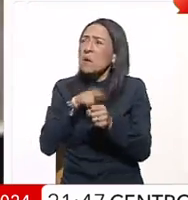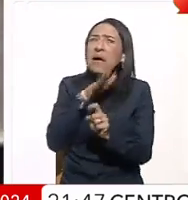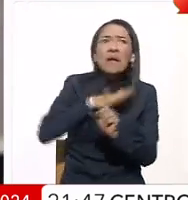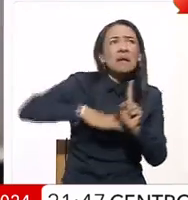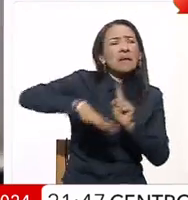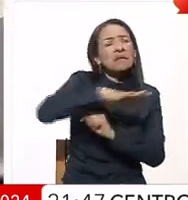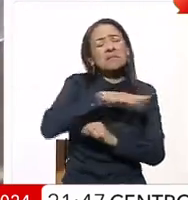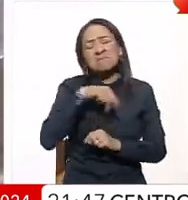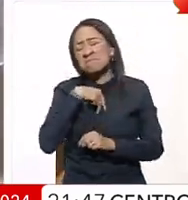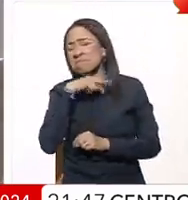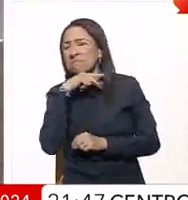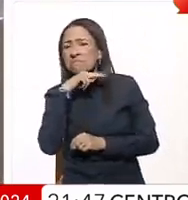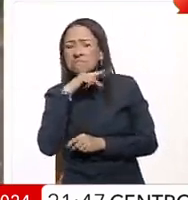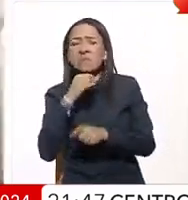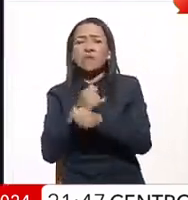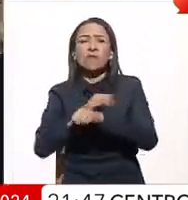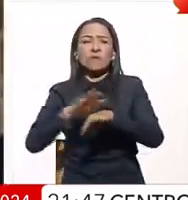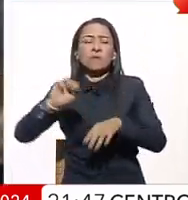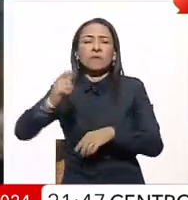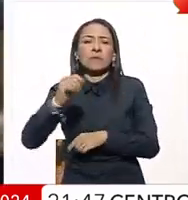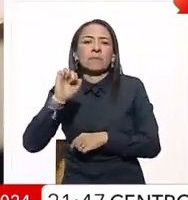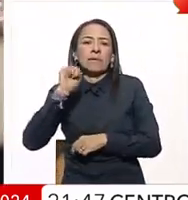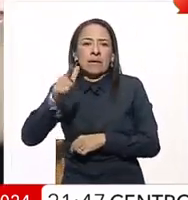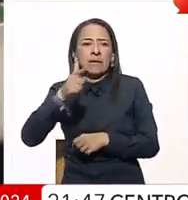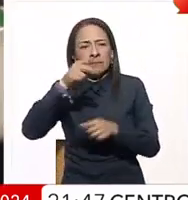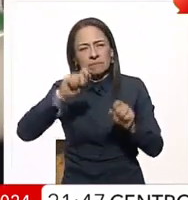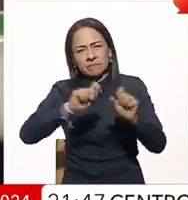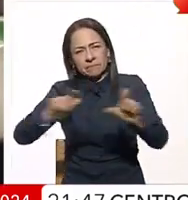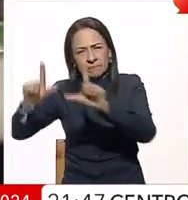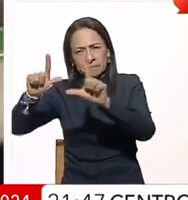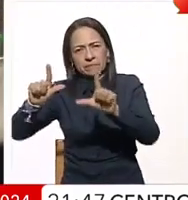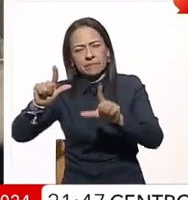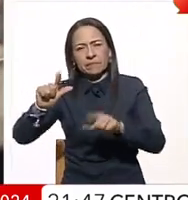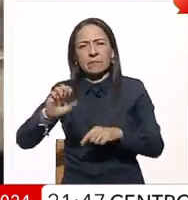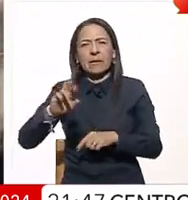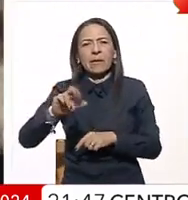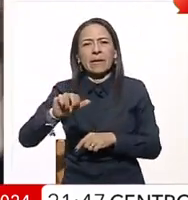Con información de Miguel Hernández e imágenes de Ernesto Sánchez, Punto de Referencia.